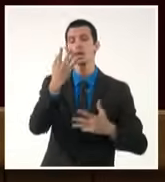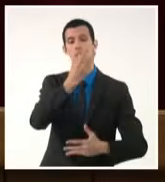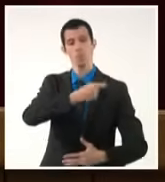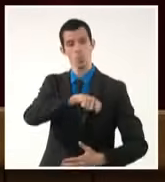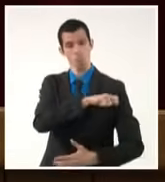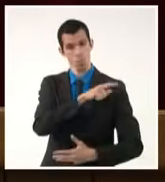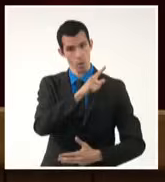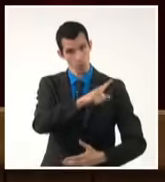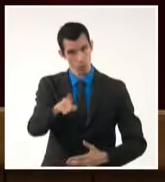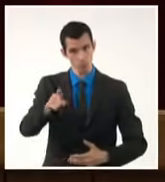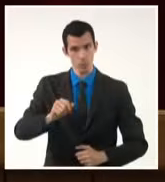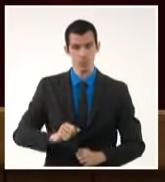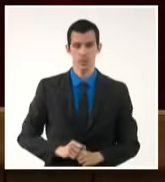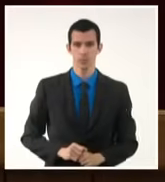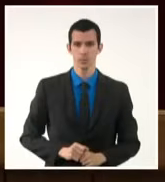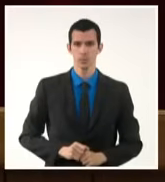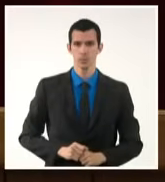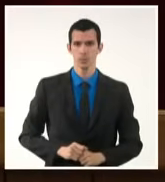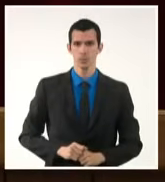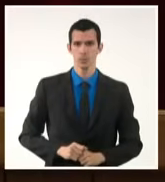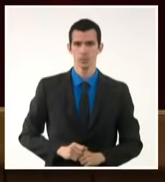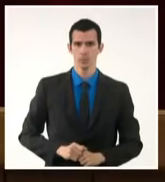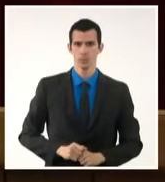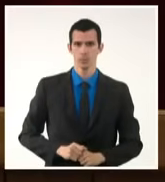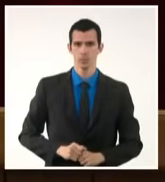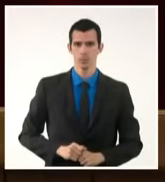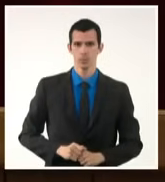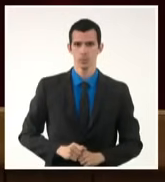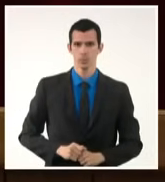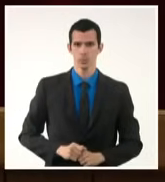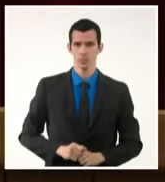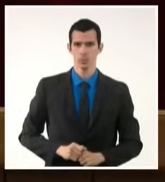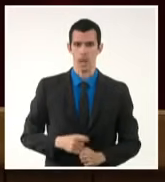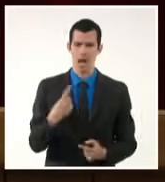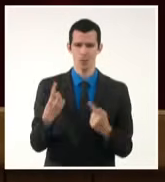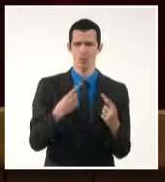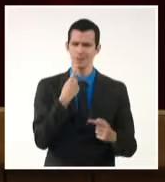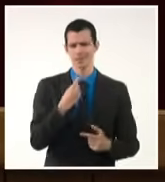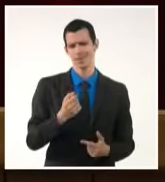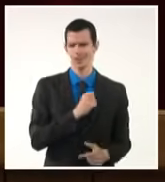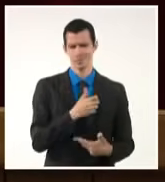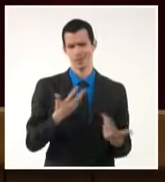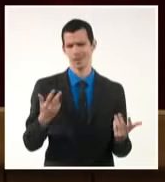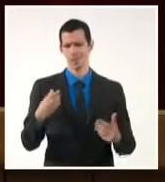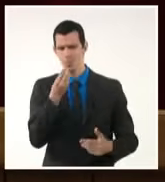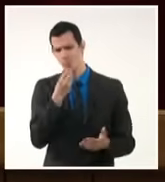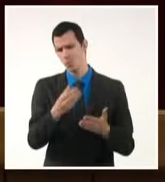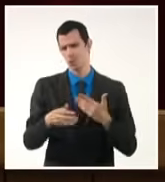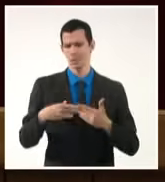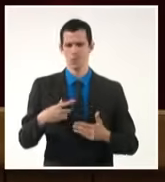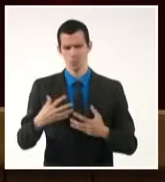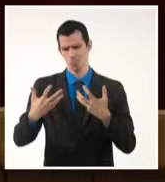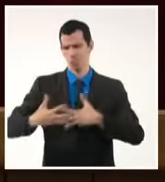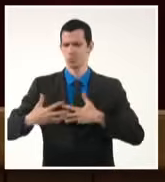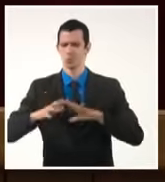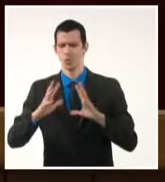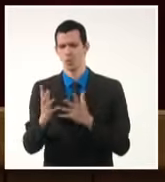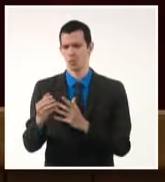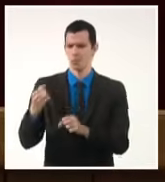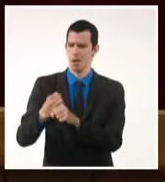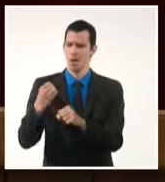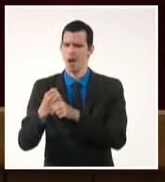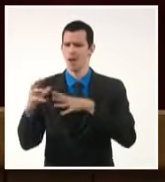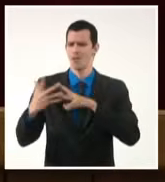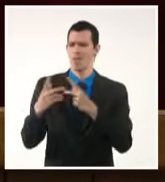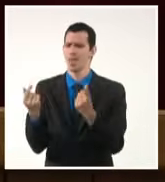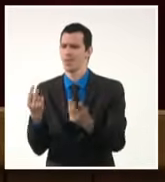Para enfrentar con éxito esas pretensiones se precisan reglas claras, coherentes y ajustadas a los